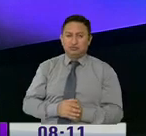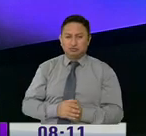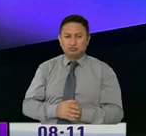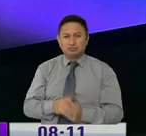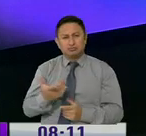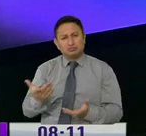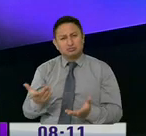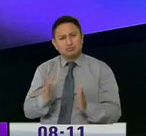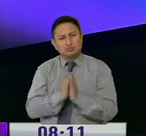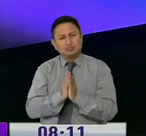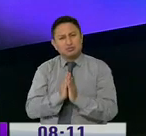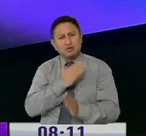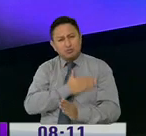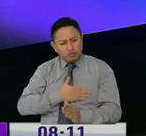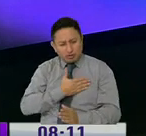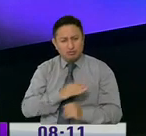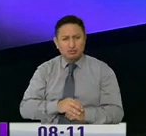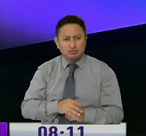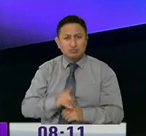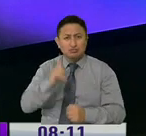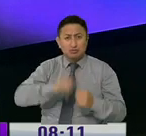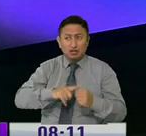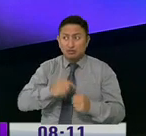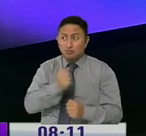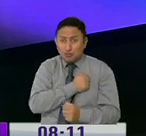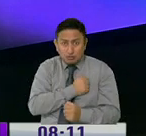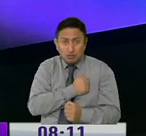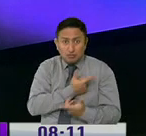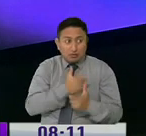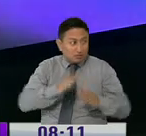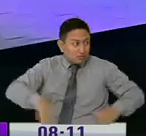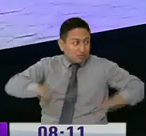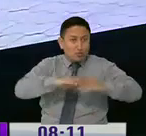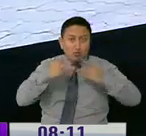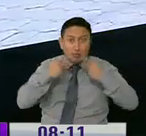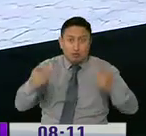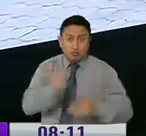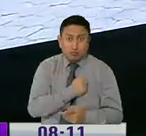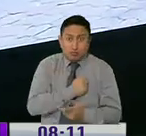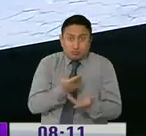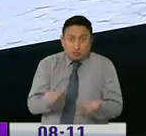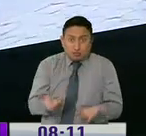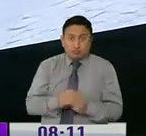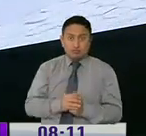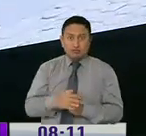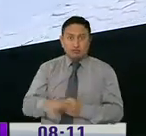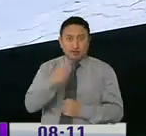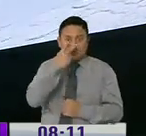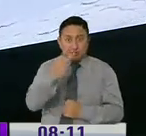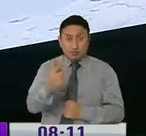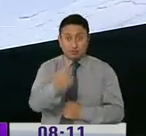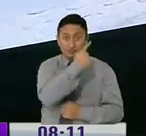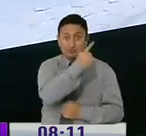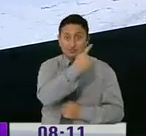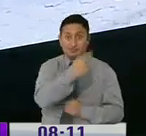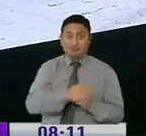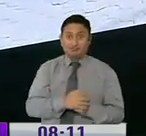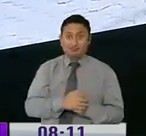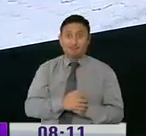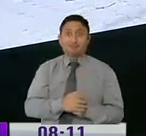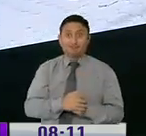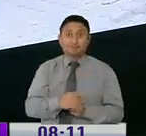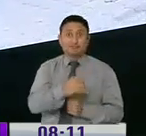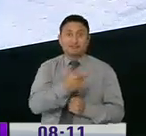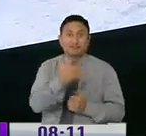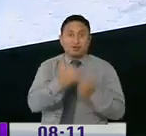responsables también con la ciudad. Hay que recordar que Quito es nuestro, los espacios públicos son nuestros. O sea, lo que vemos acá, mire, sí, hay